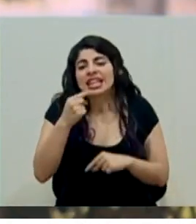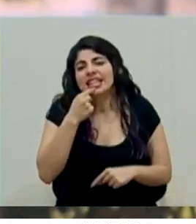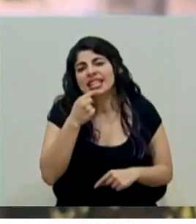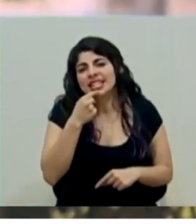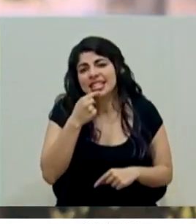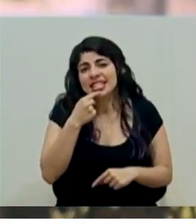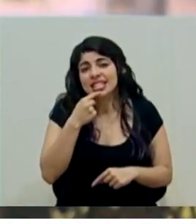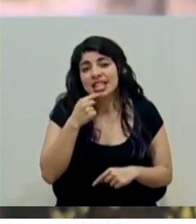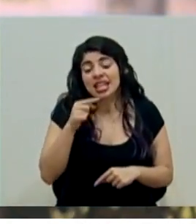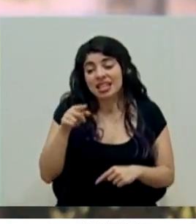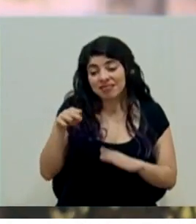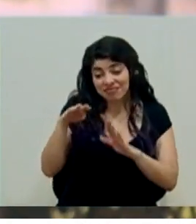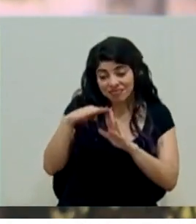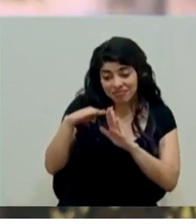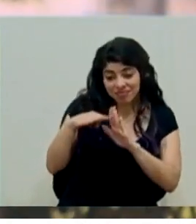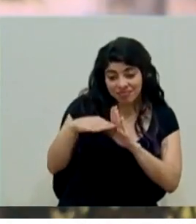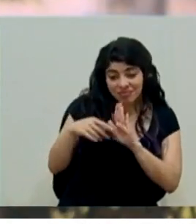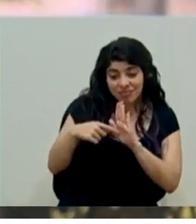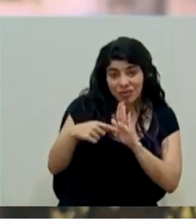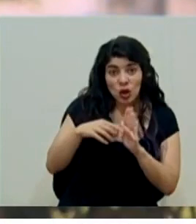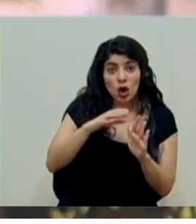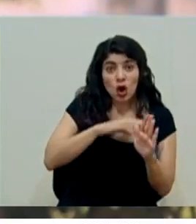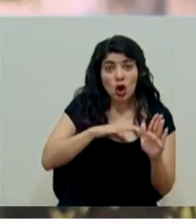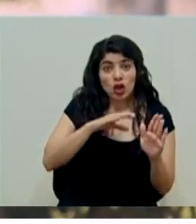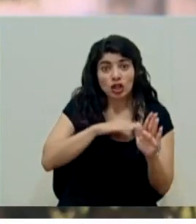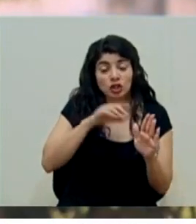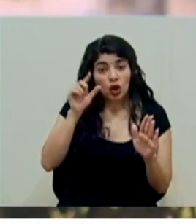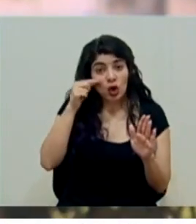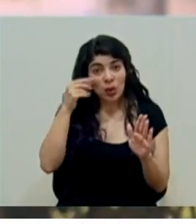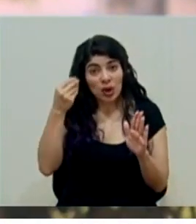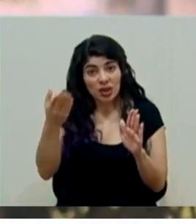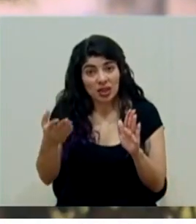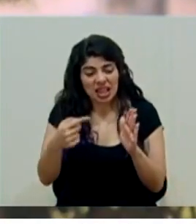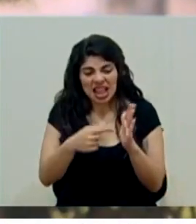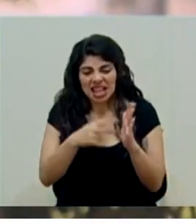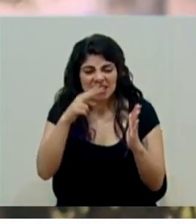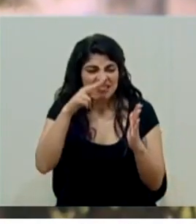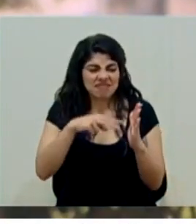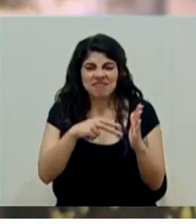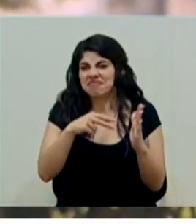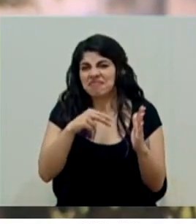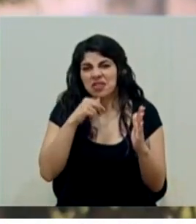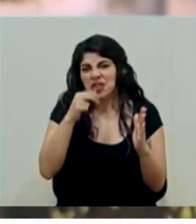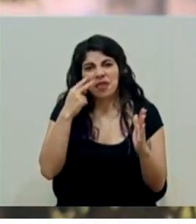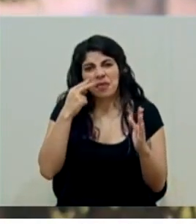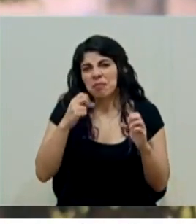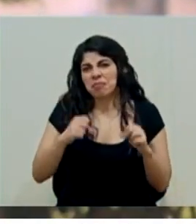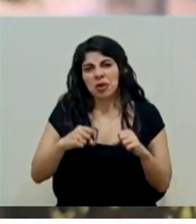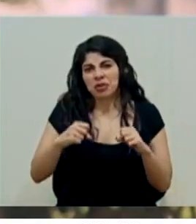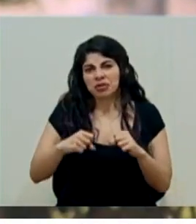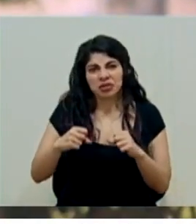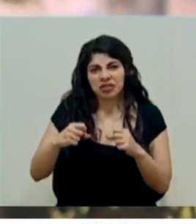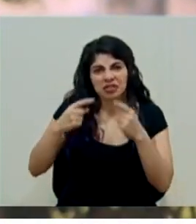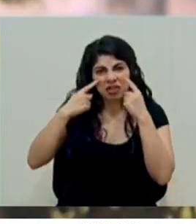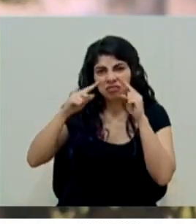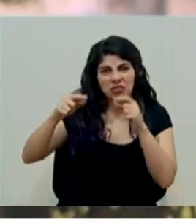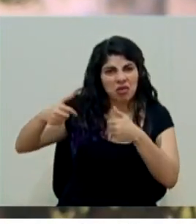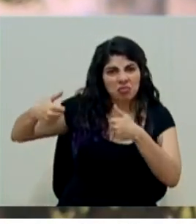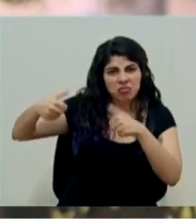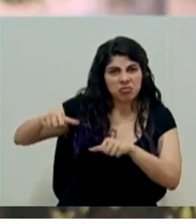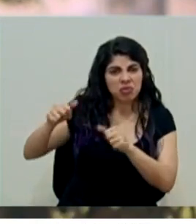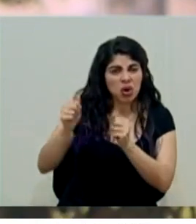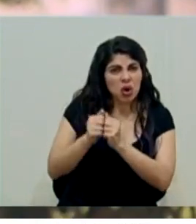que con las condiciones que lanzó el gobierno no le ven viabilidad final a este posible acuerdo con el